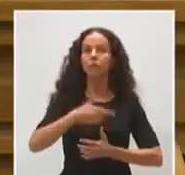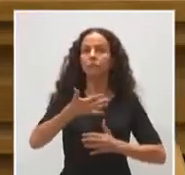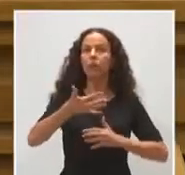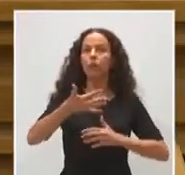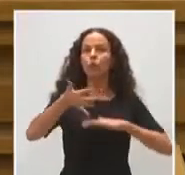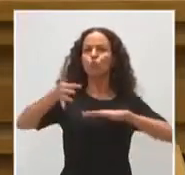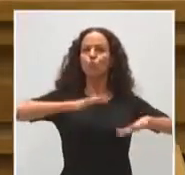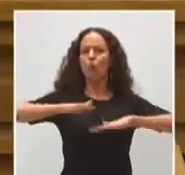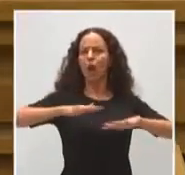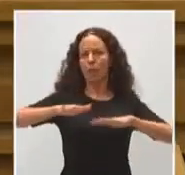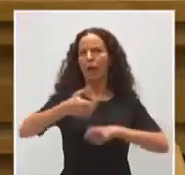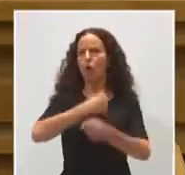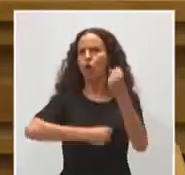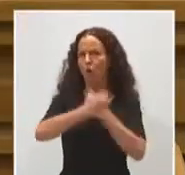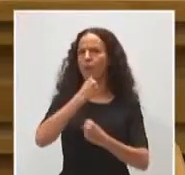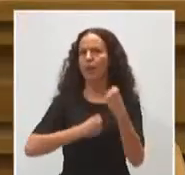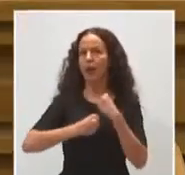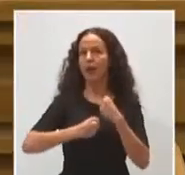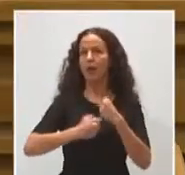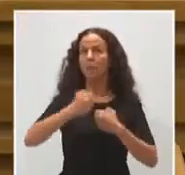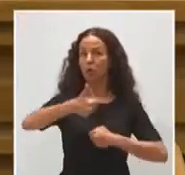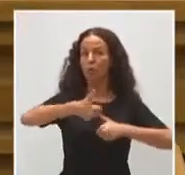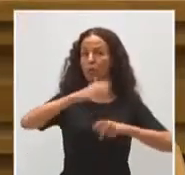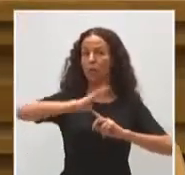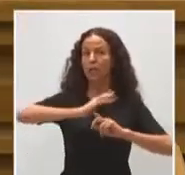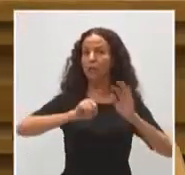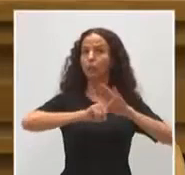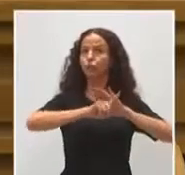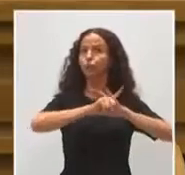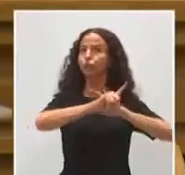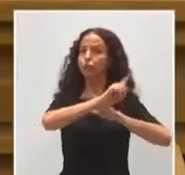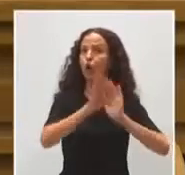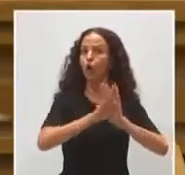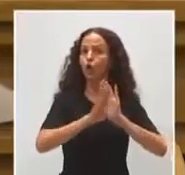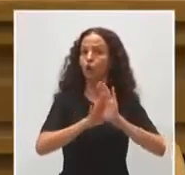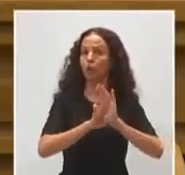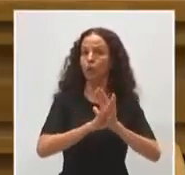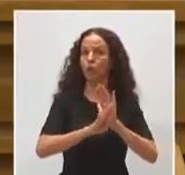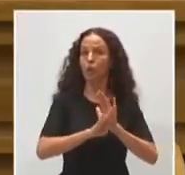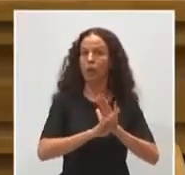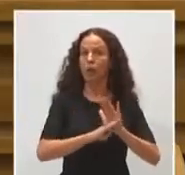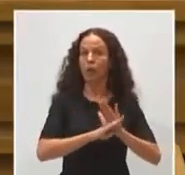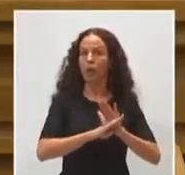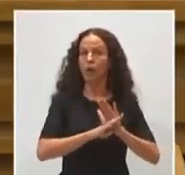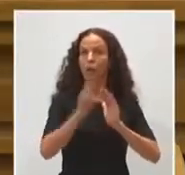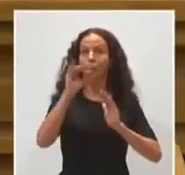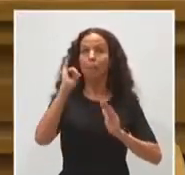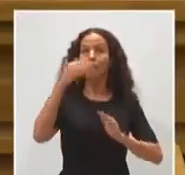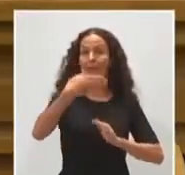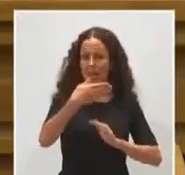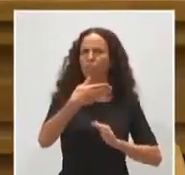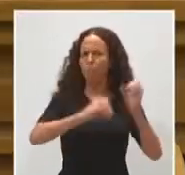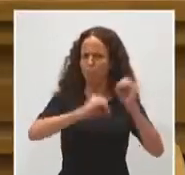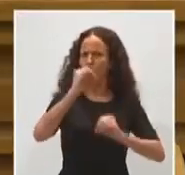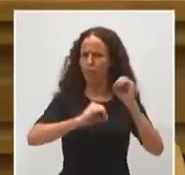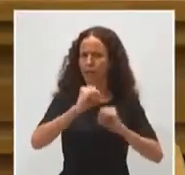mueven sobre todo una economía que sigue creciendo en castilla-la mancha' y sigue ocupando más porcentaje todavía del producto interior bruto y como